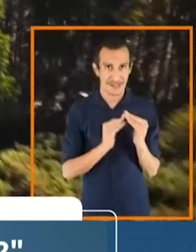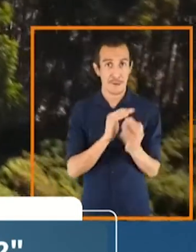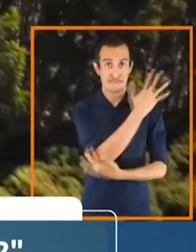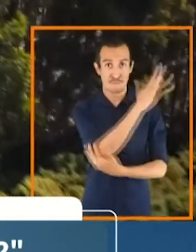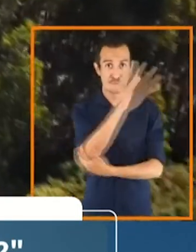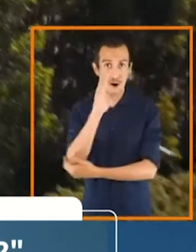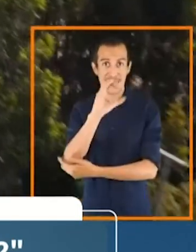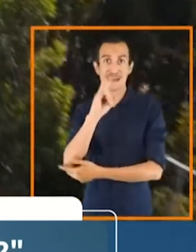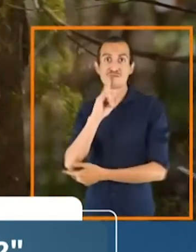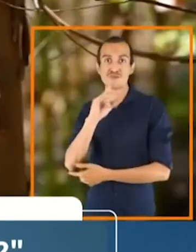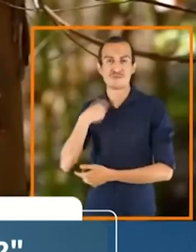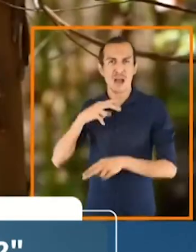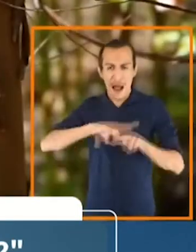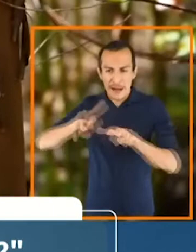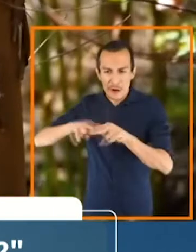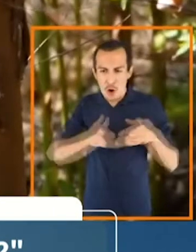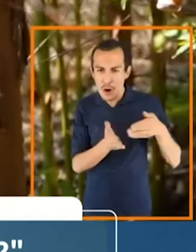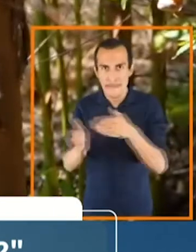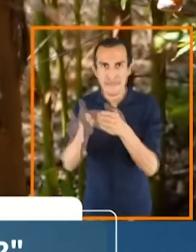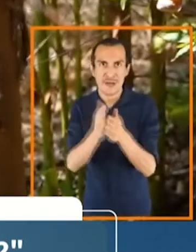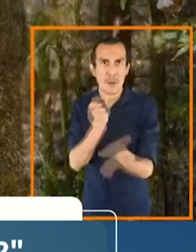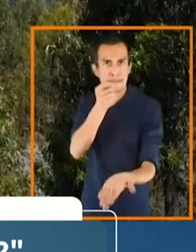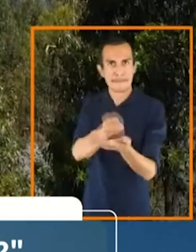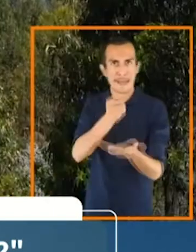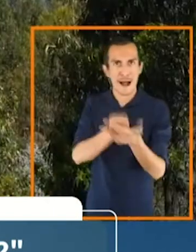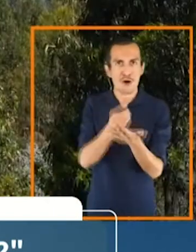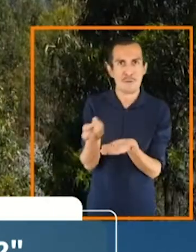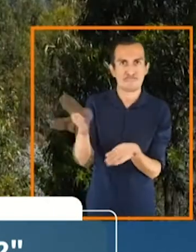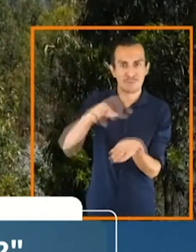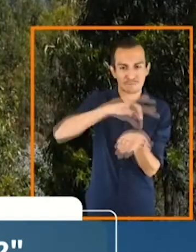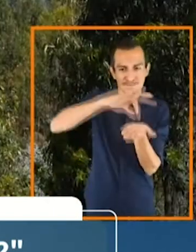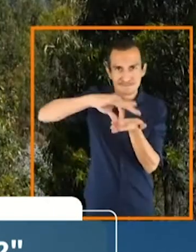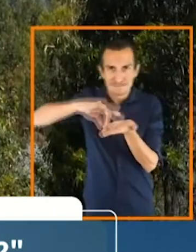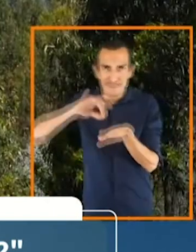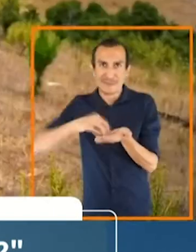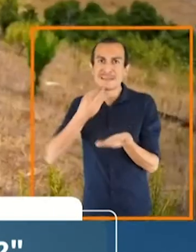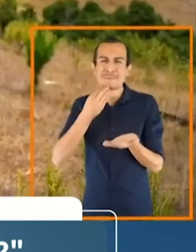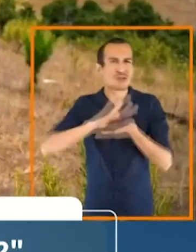social. Siempre Bosques Cautín se ha ocupado de eso.